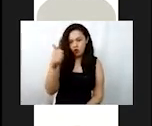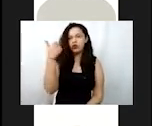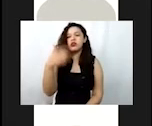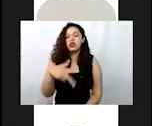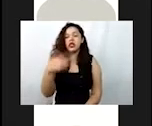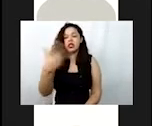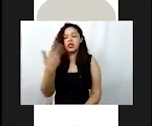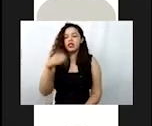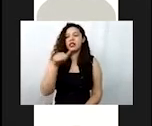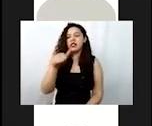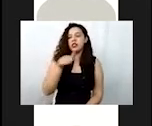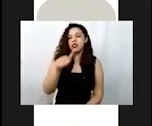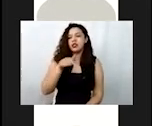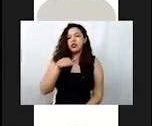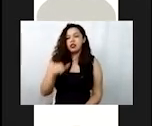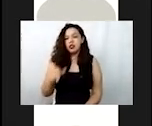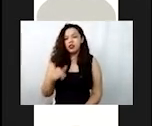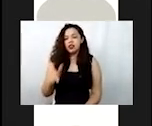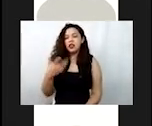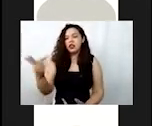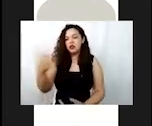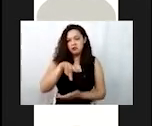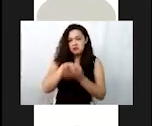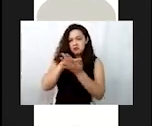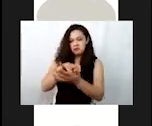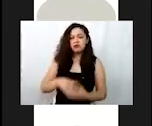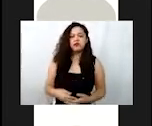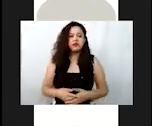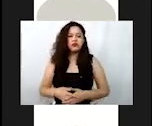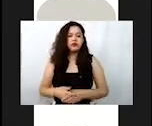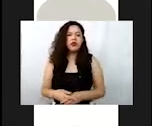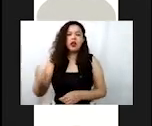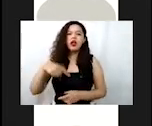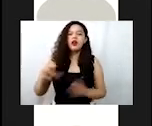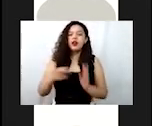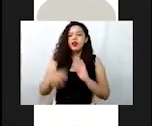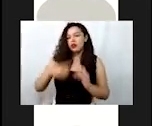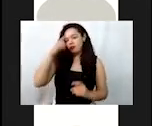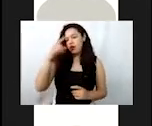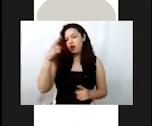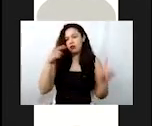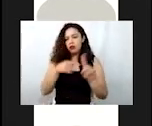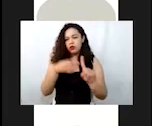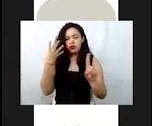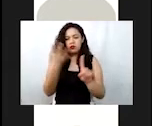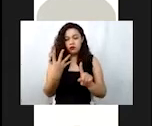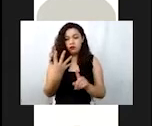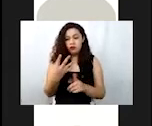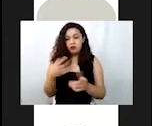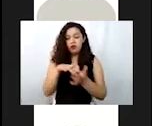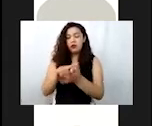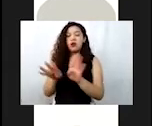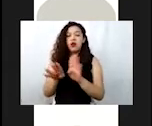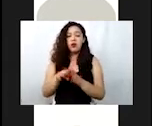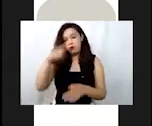el 16 y el 17. Y un ejemplo de cómo contribuyen al objetivo 4, que es sobre